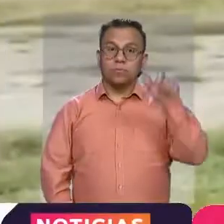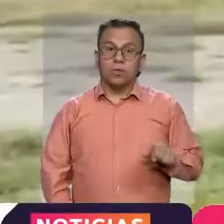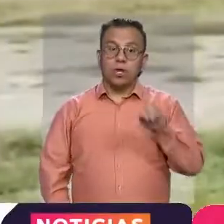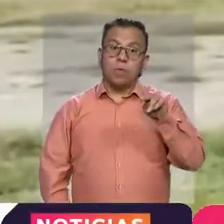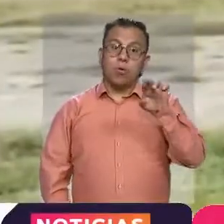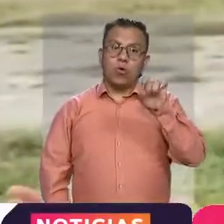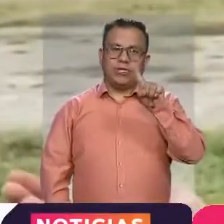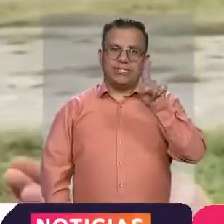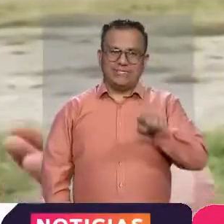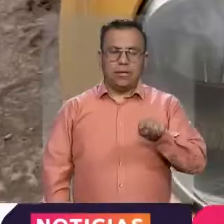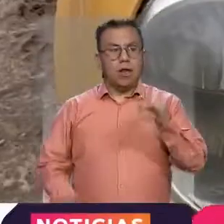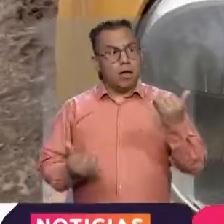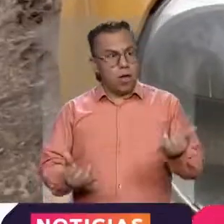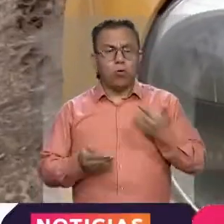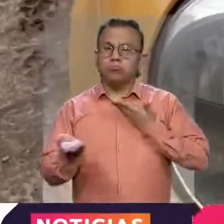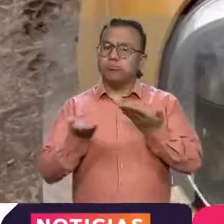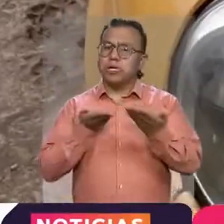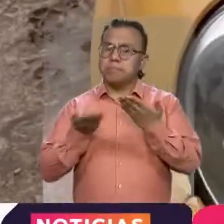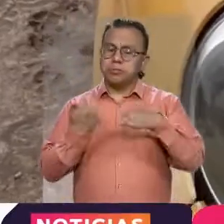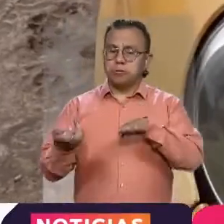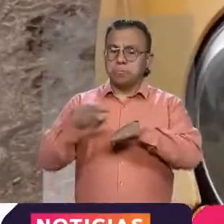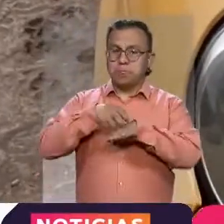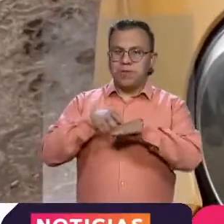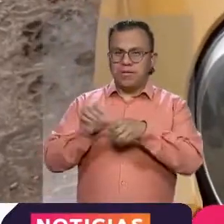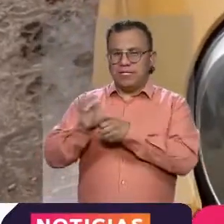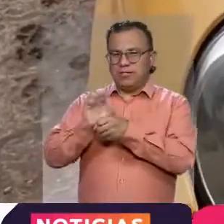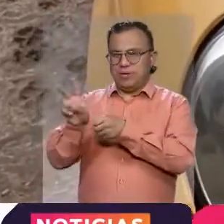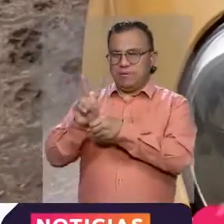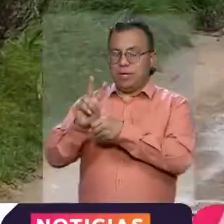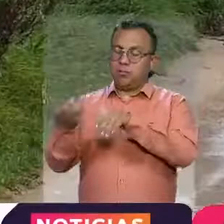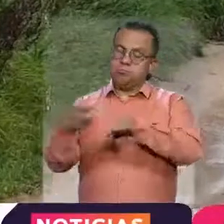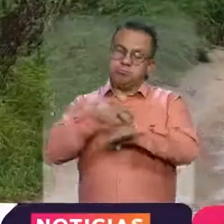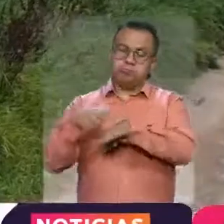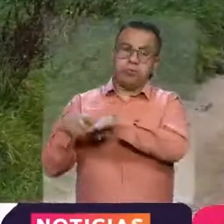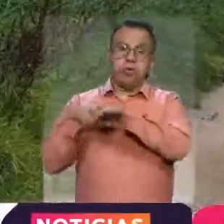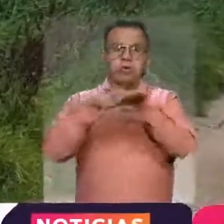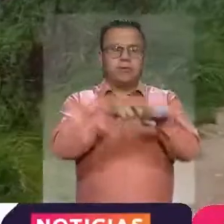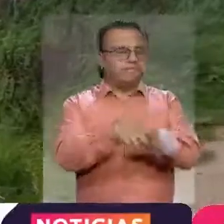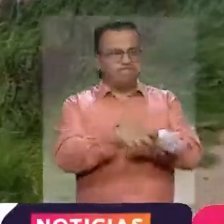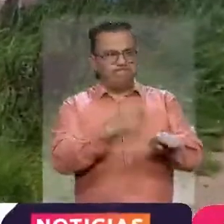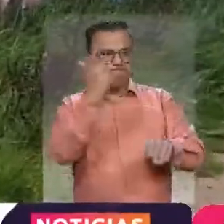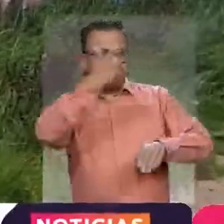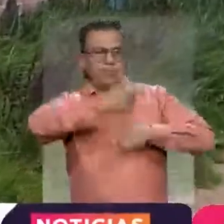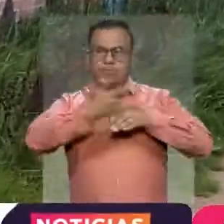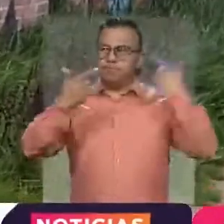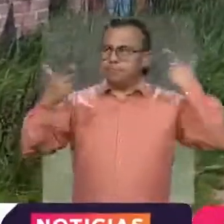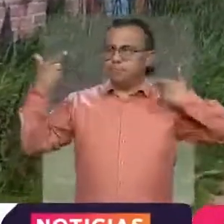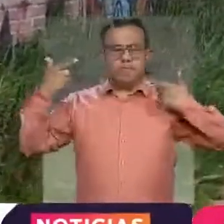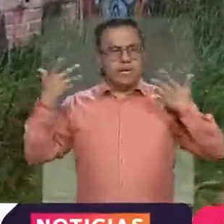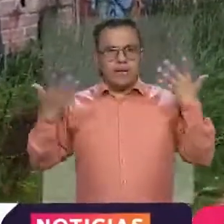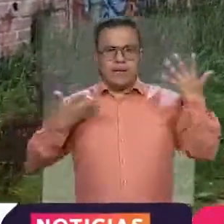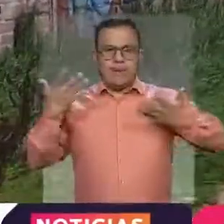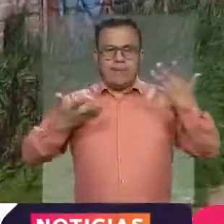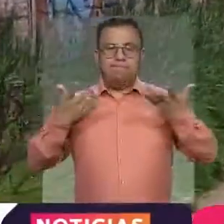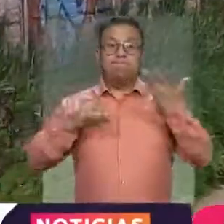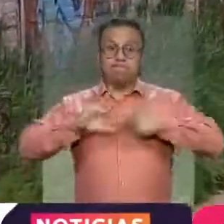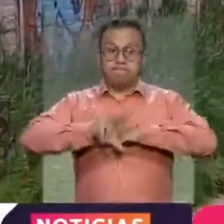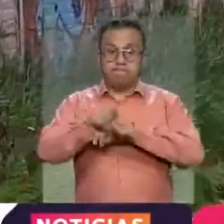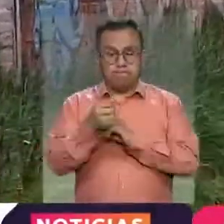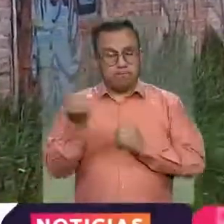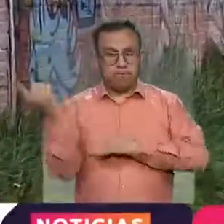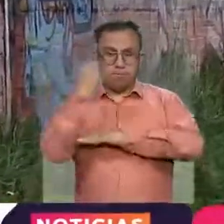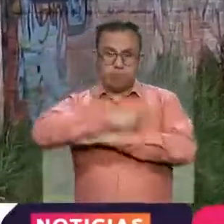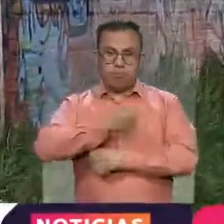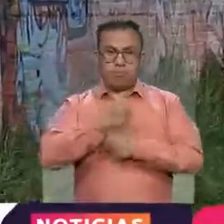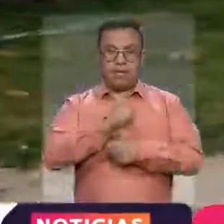Boris Álvarez, quien recogió un servicio en Ciudad Verde. Al llegar al destino, fue sorprendido por los pasajeros, quienes le robaron todo el producido